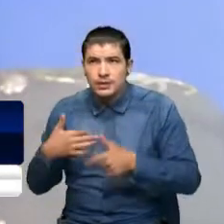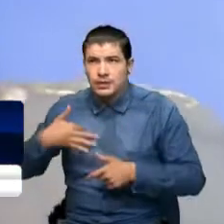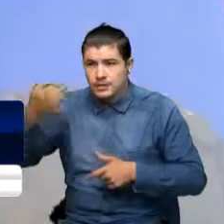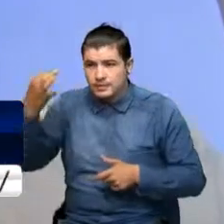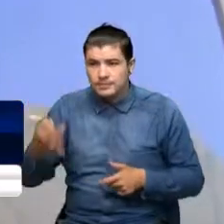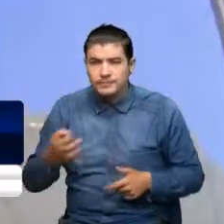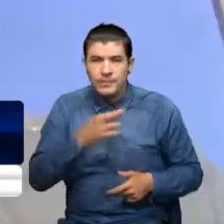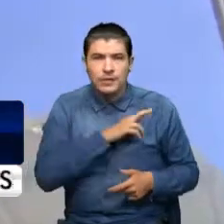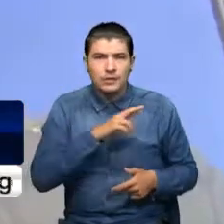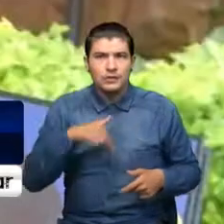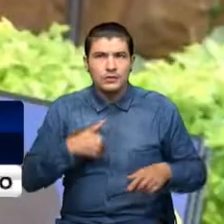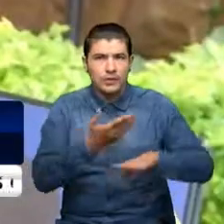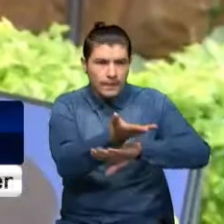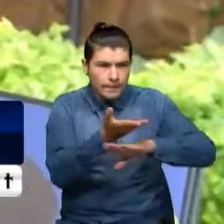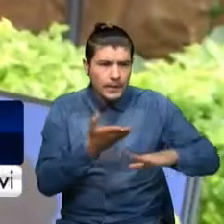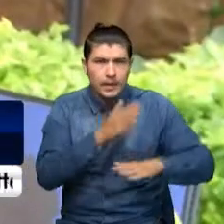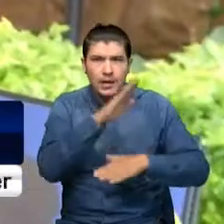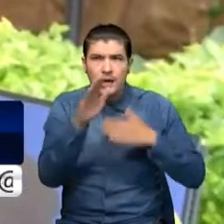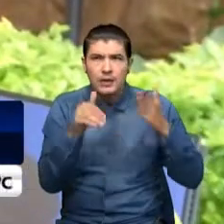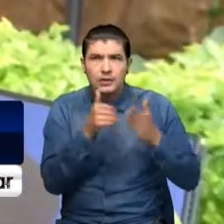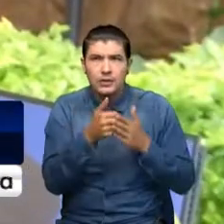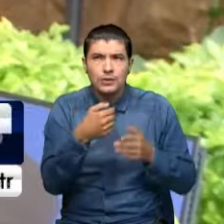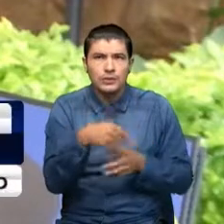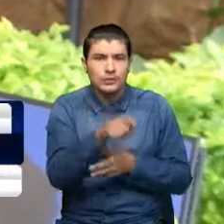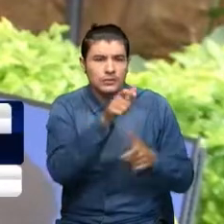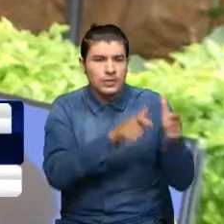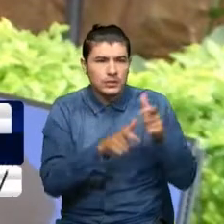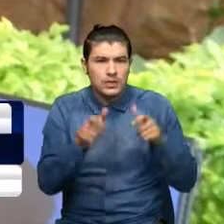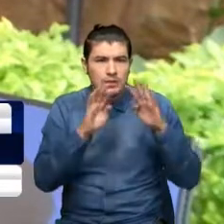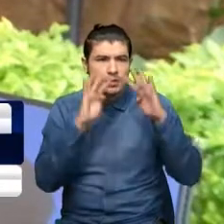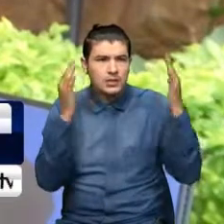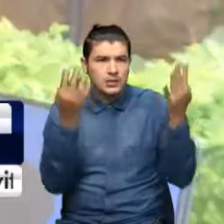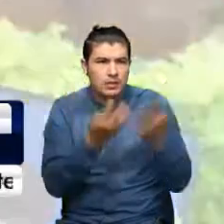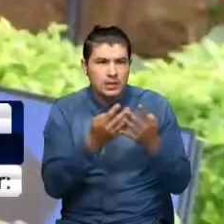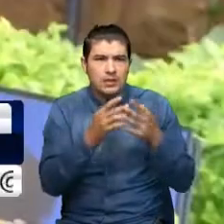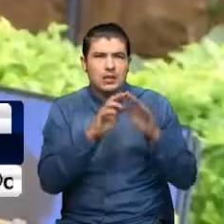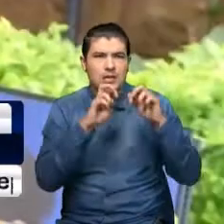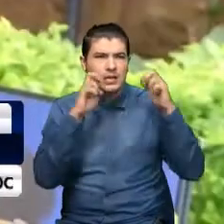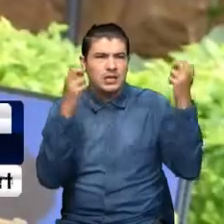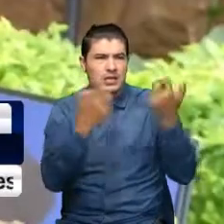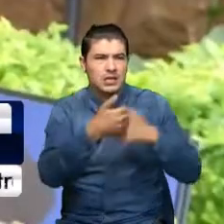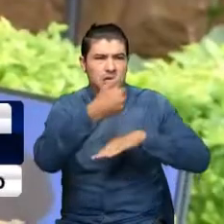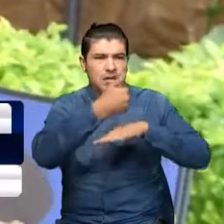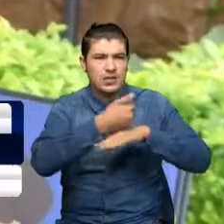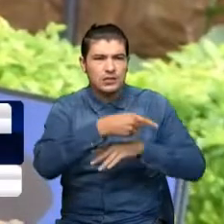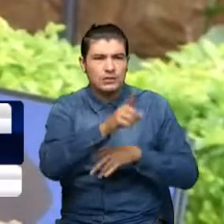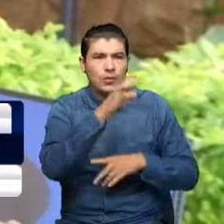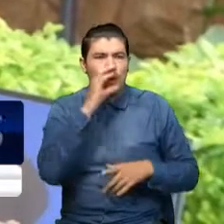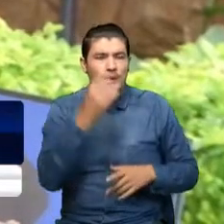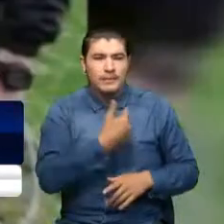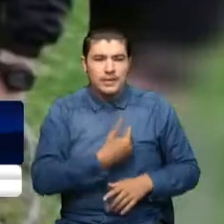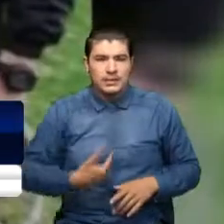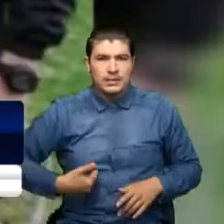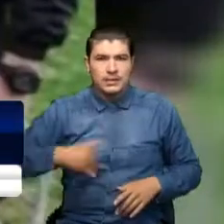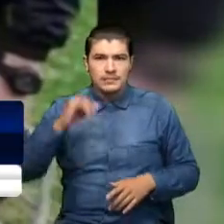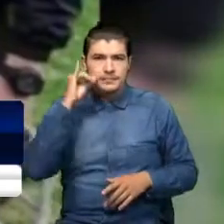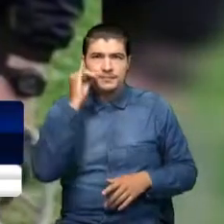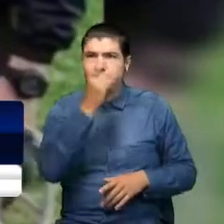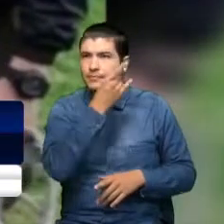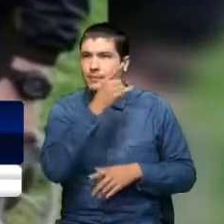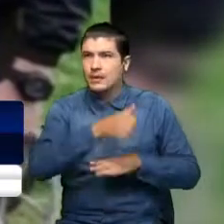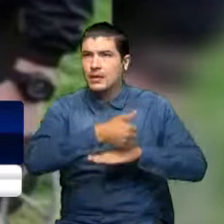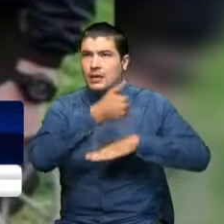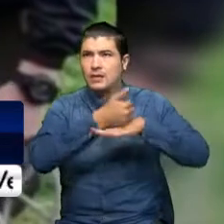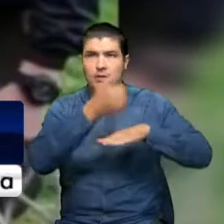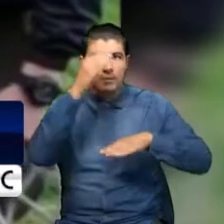solicitamos a todas aquellos miembros del senado del congreso señor presidente al director de la policía pues que